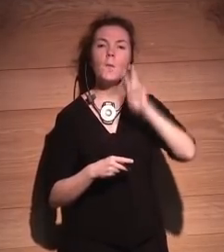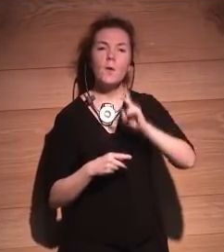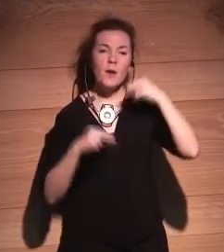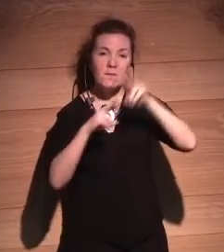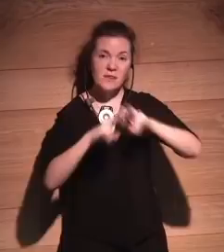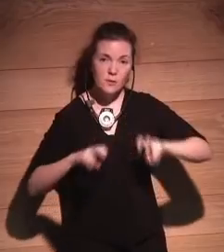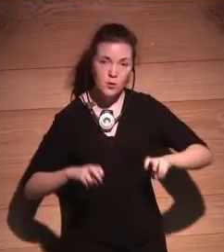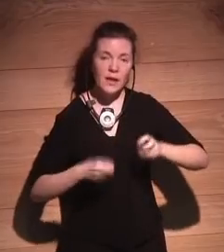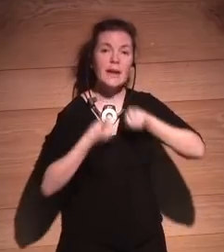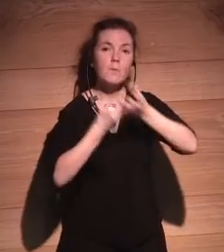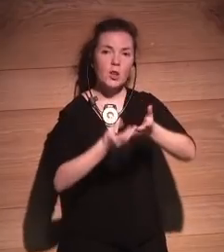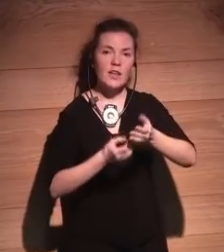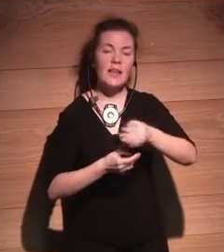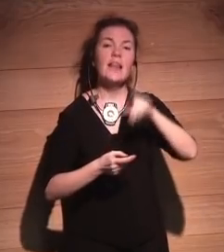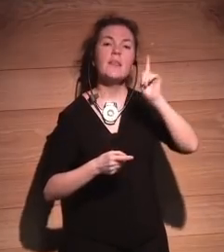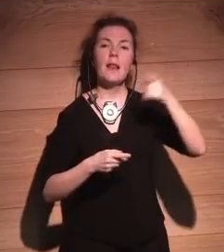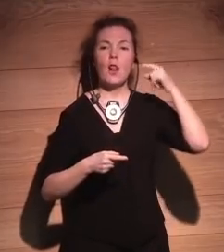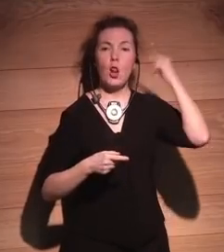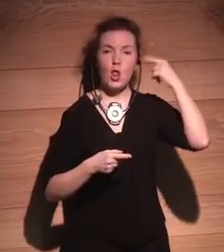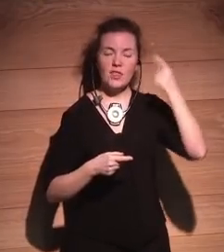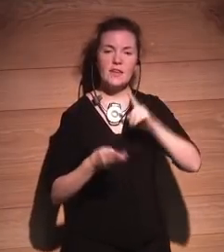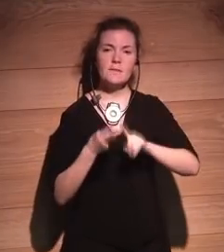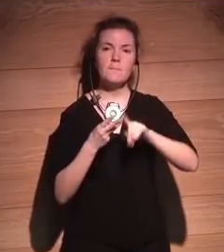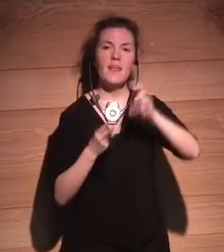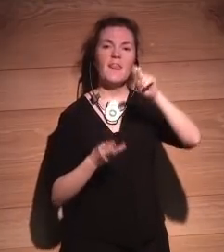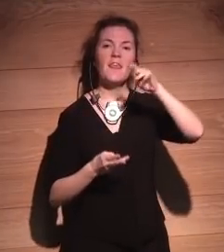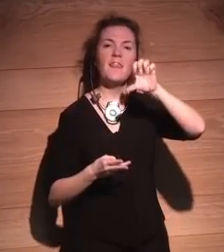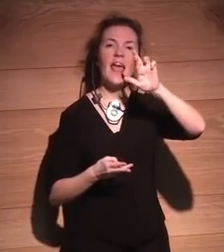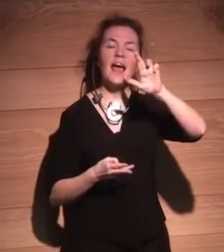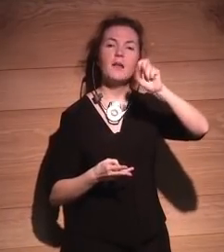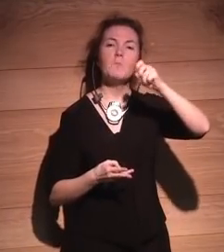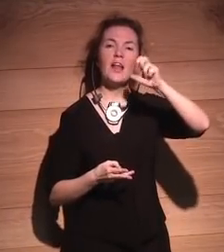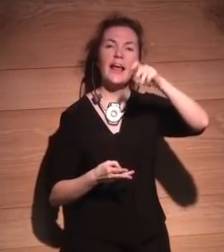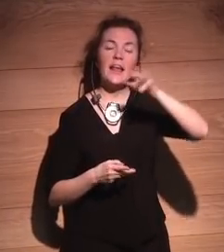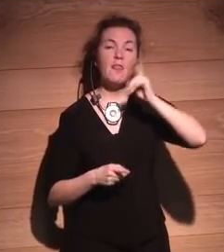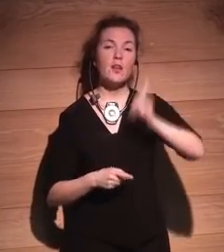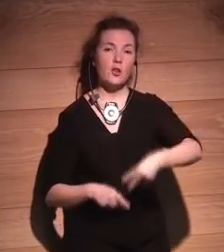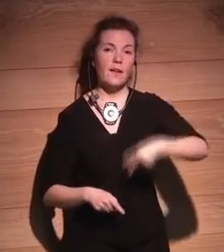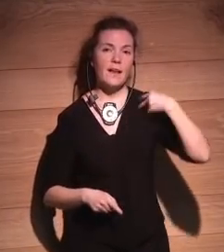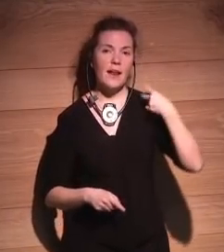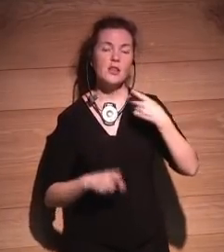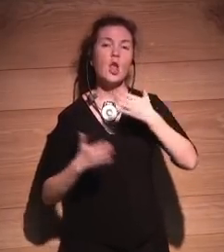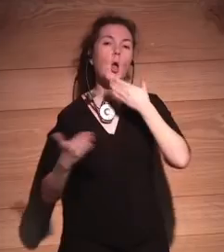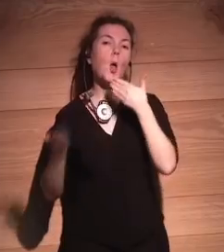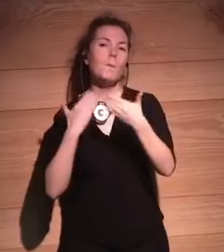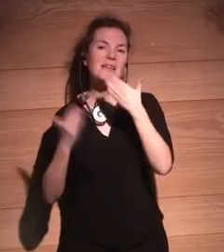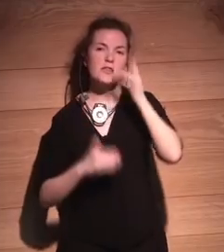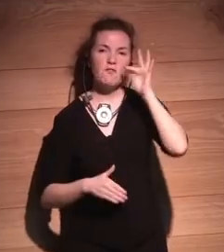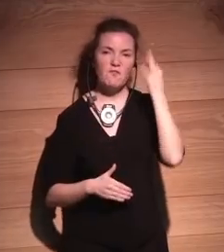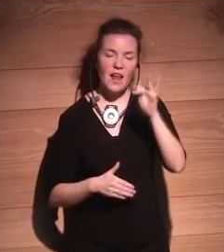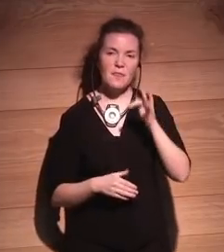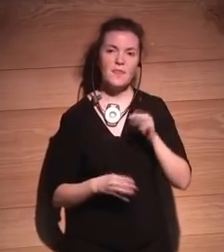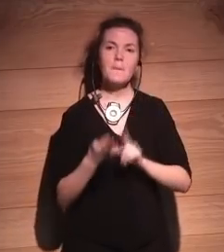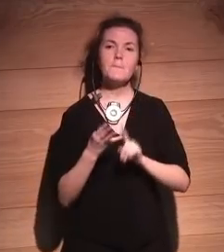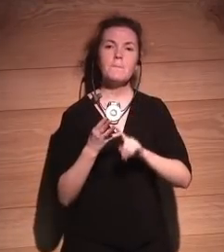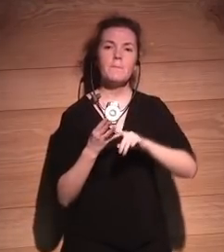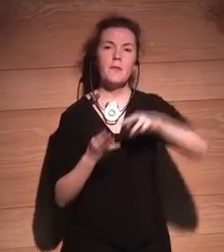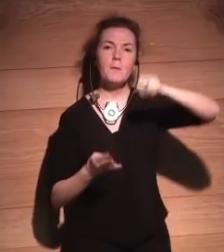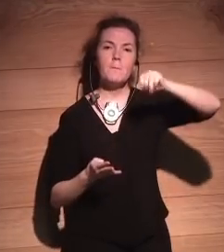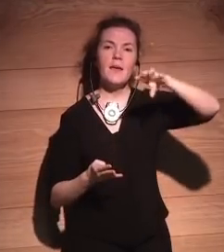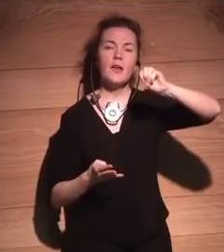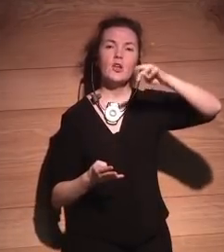Investigative Reporting, también desde Londres. Didier Porchery es el director general de The Conversation Francia. Y